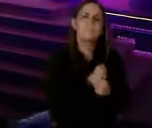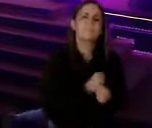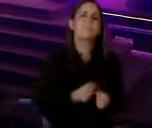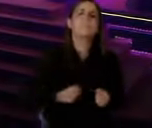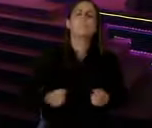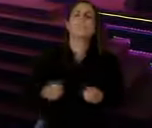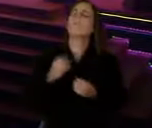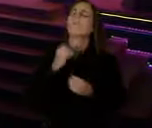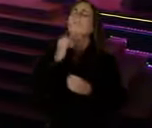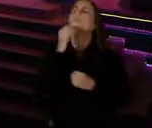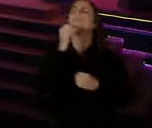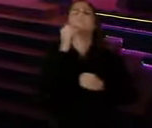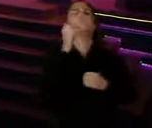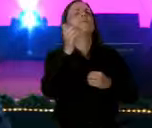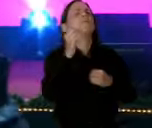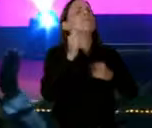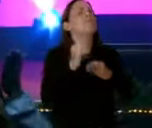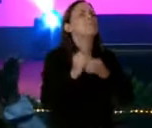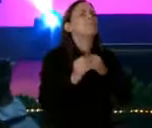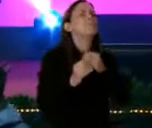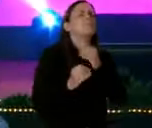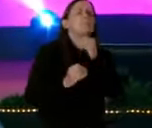amor. Oh.